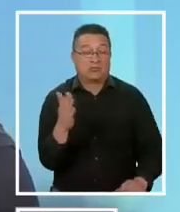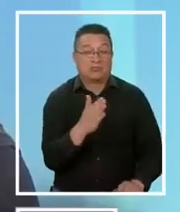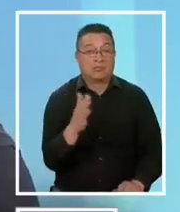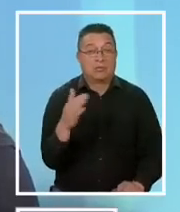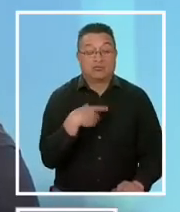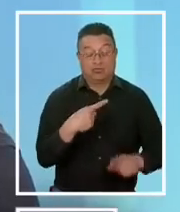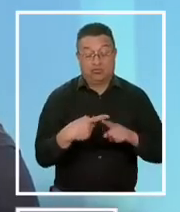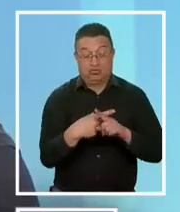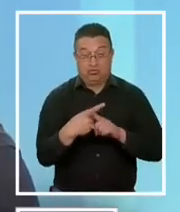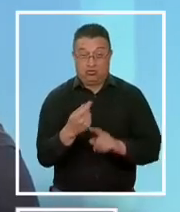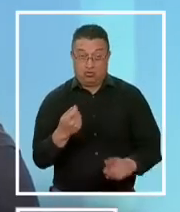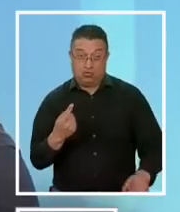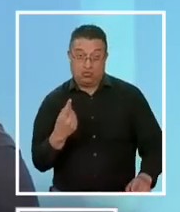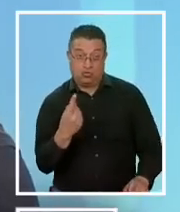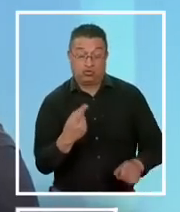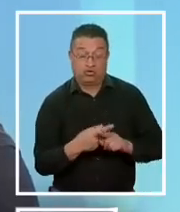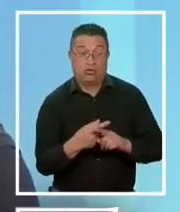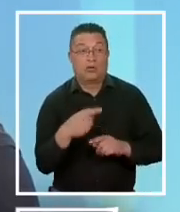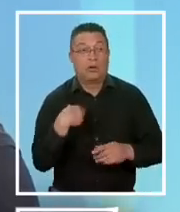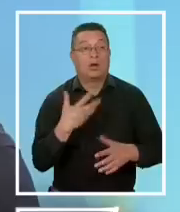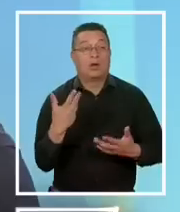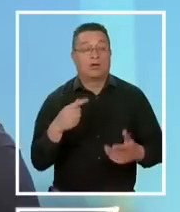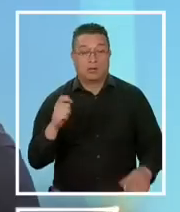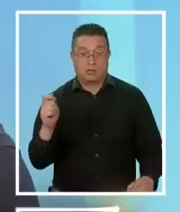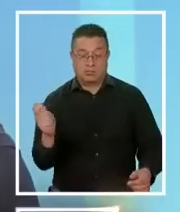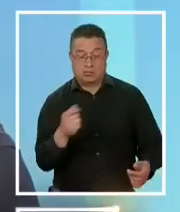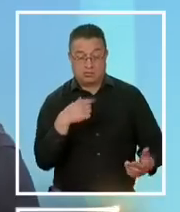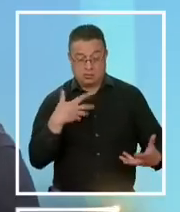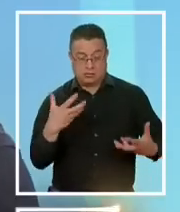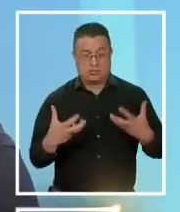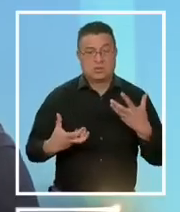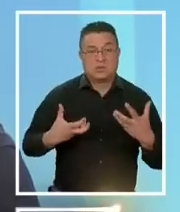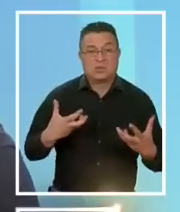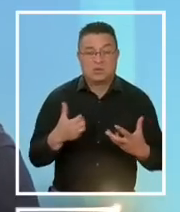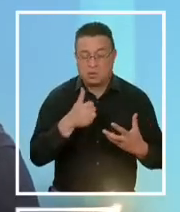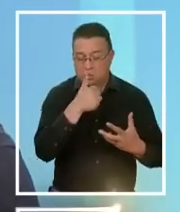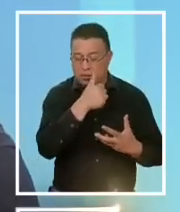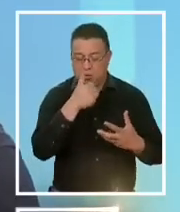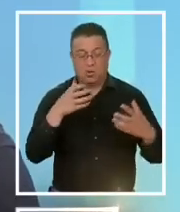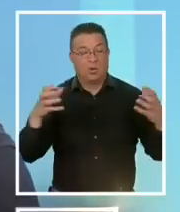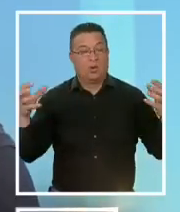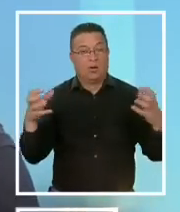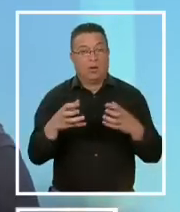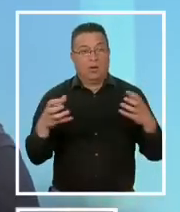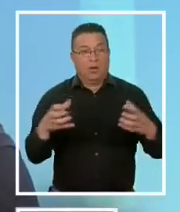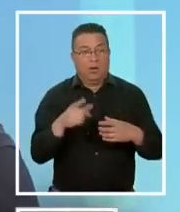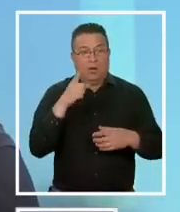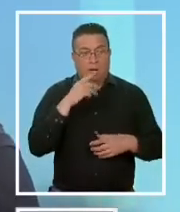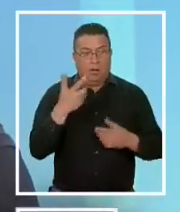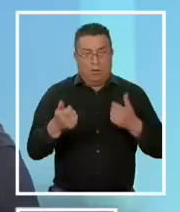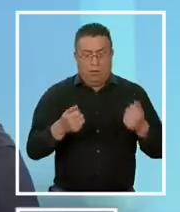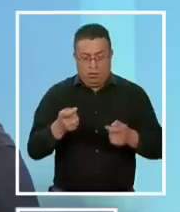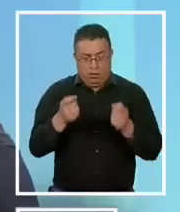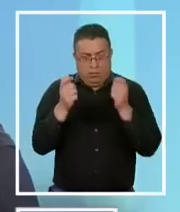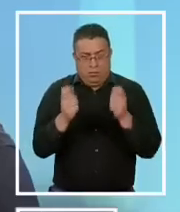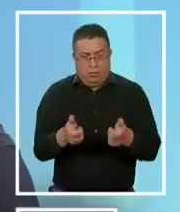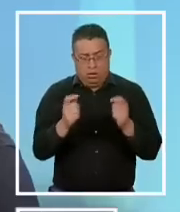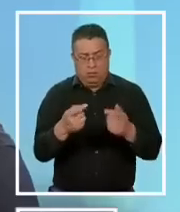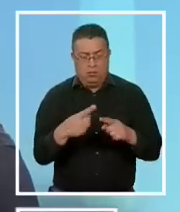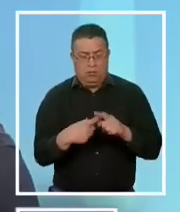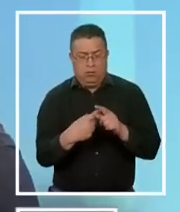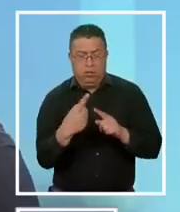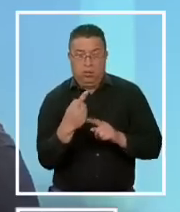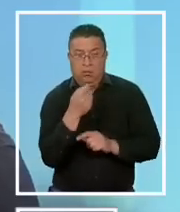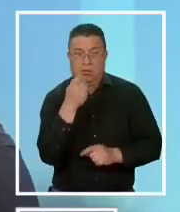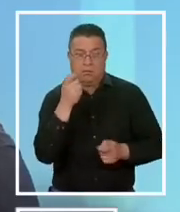armados y en un manejo una actitud de de muy violenta y en un manejo de mucha habilidad de un arma